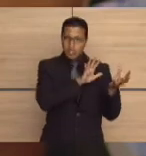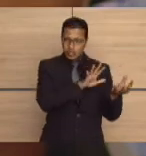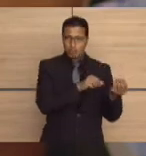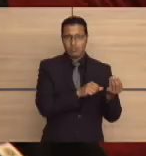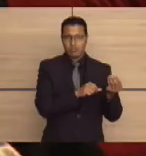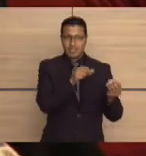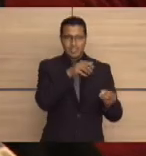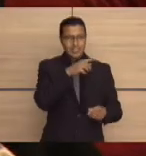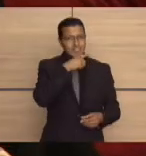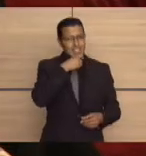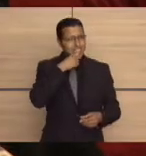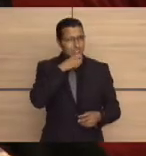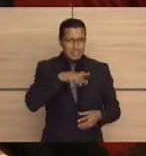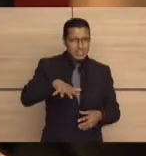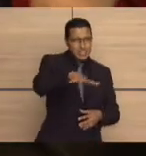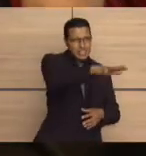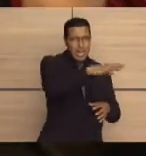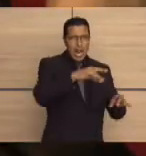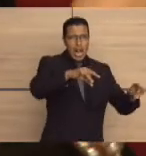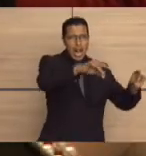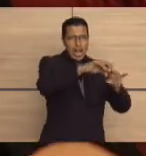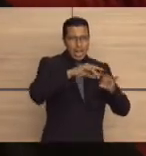desierto con sus salinas junto al mar.